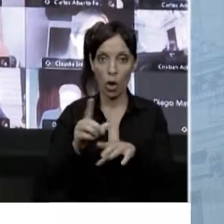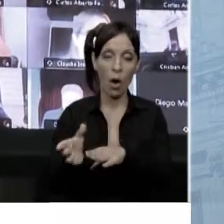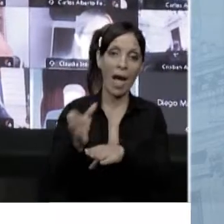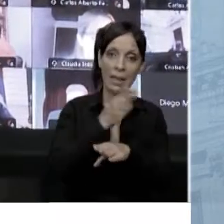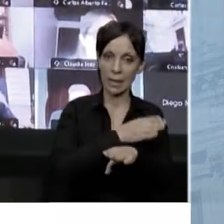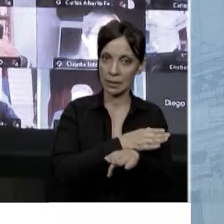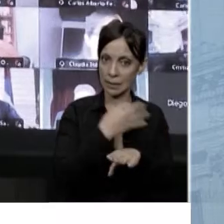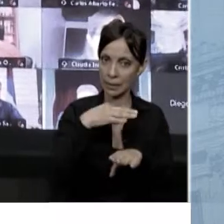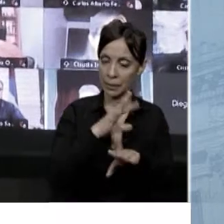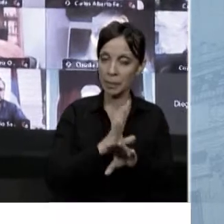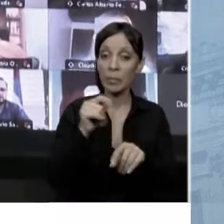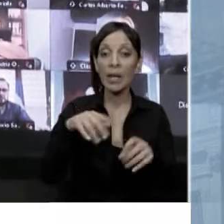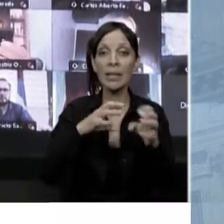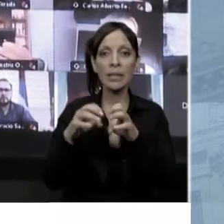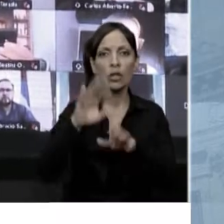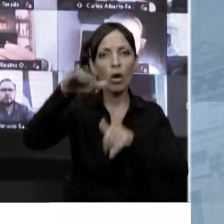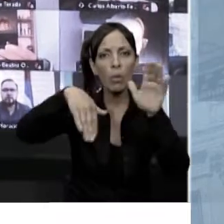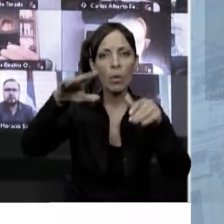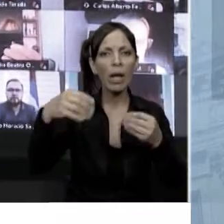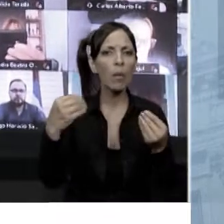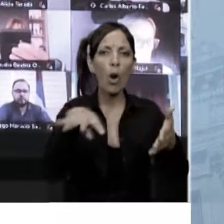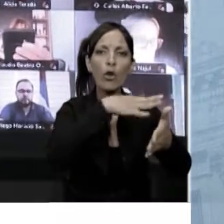Esta sesión ha sido convocada por una nota